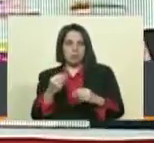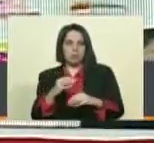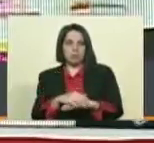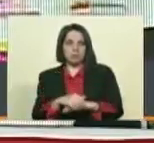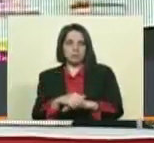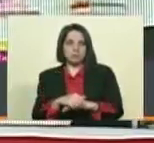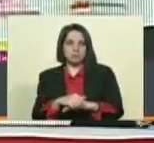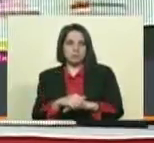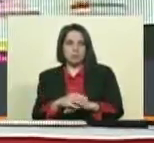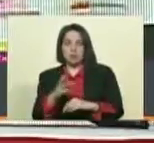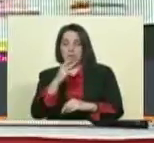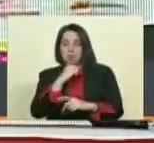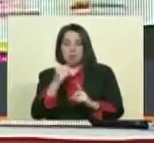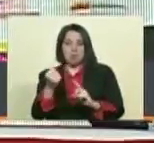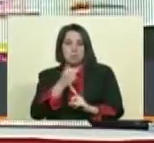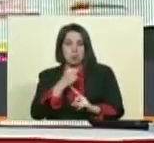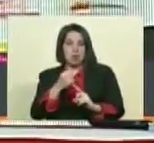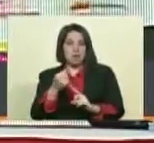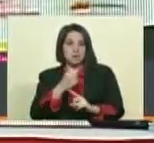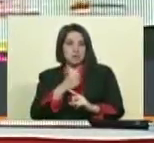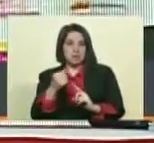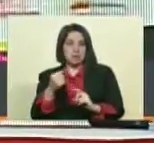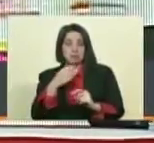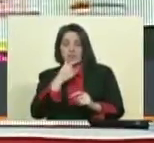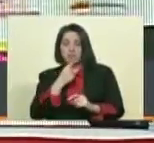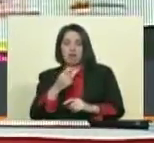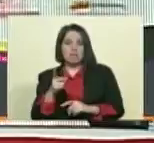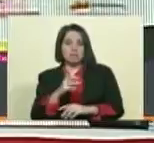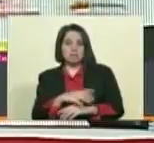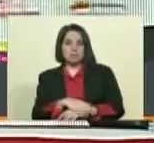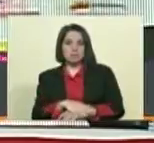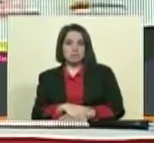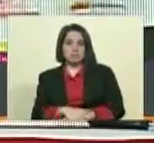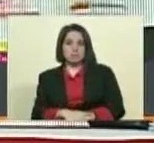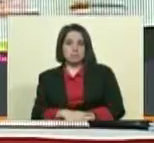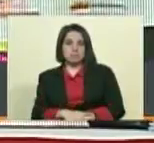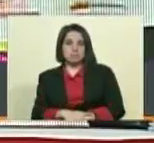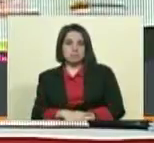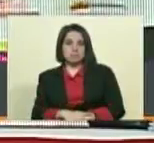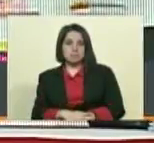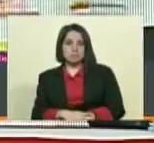sin antivalores no hay violencia, así de sencillo.